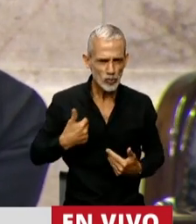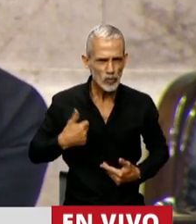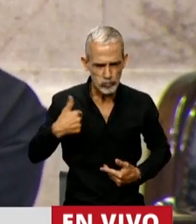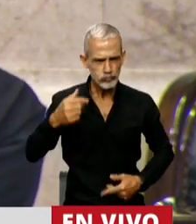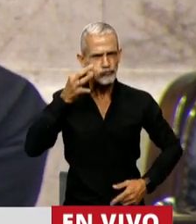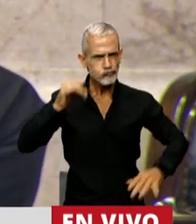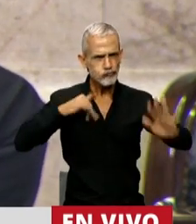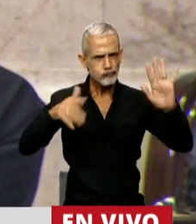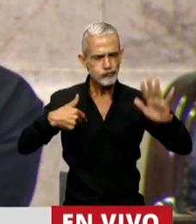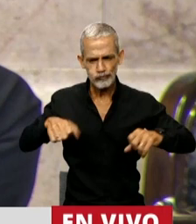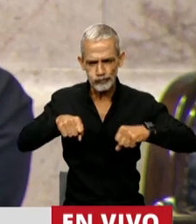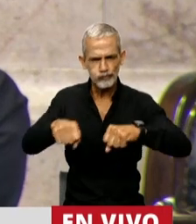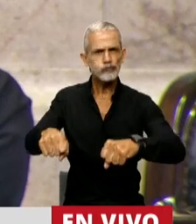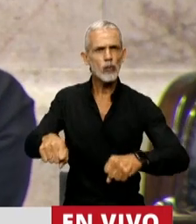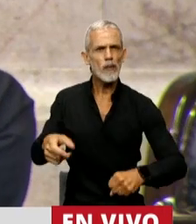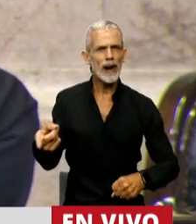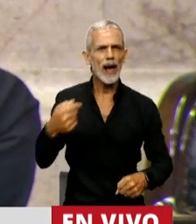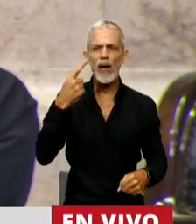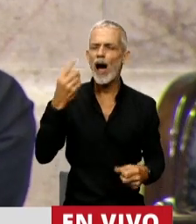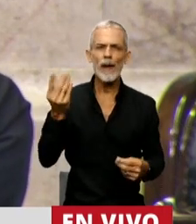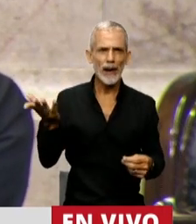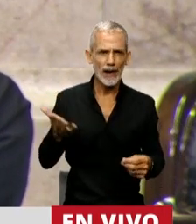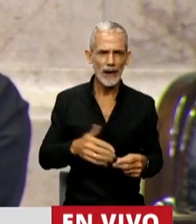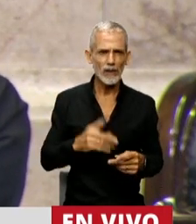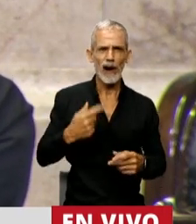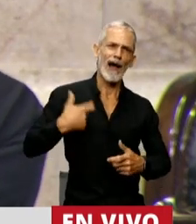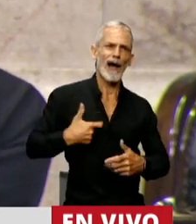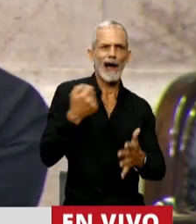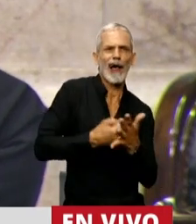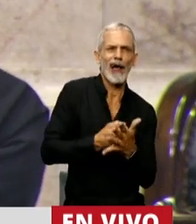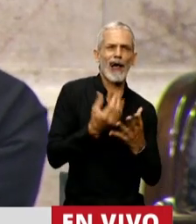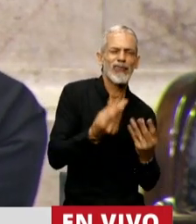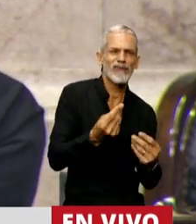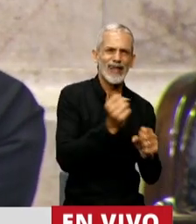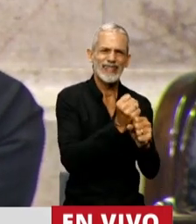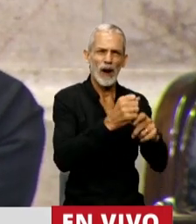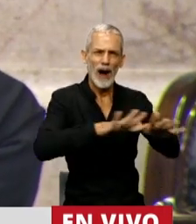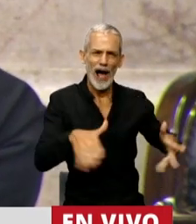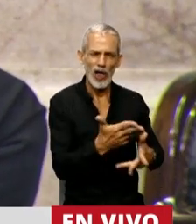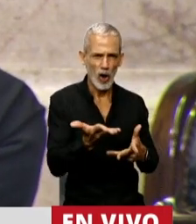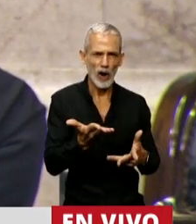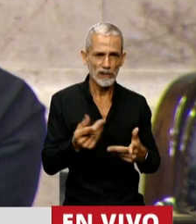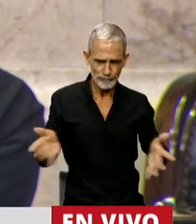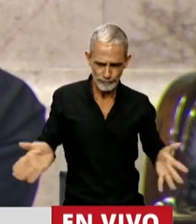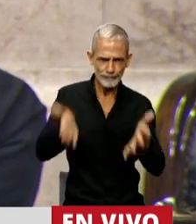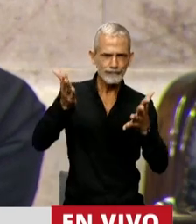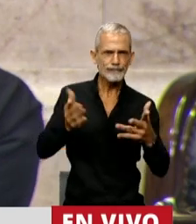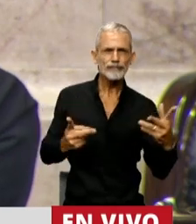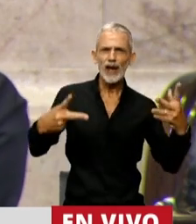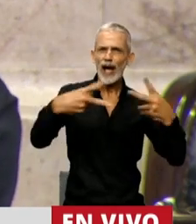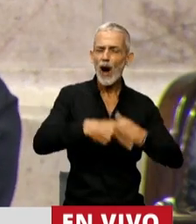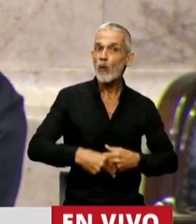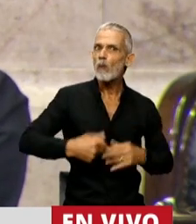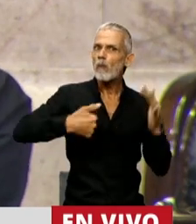quiero ver a aquellos que se dicen sindicalistas y gremialistas y han permitido el mayor ajuste de la historia